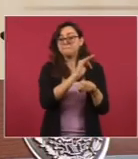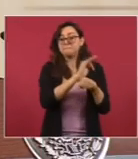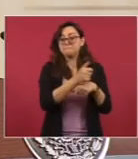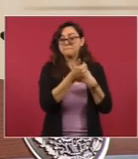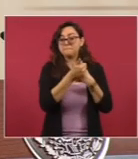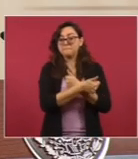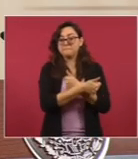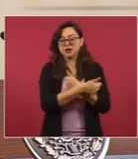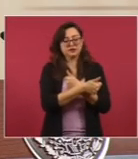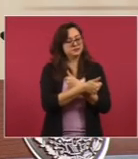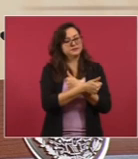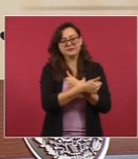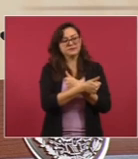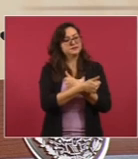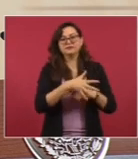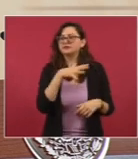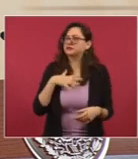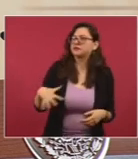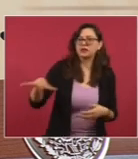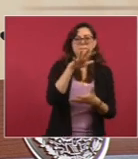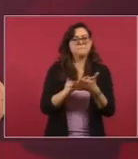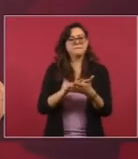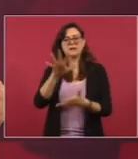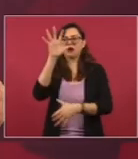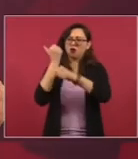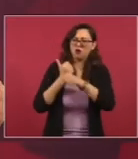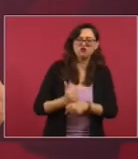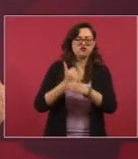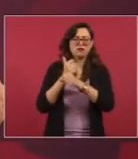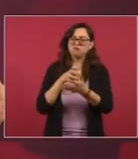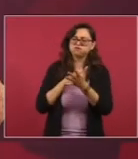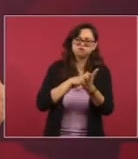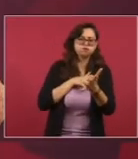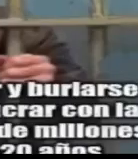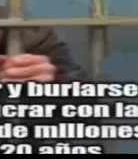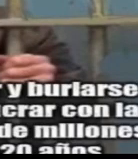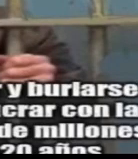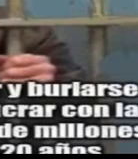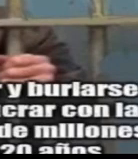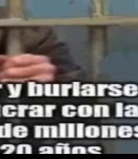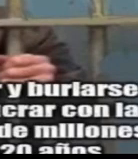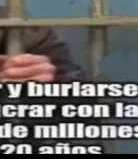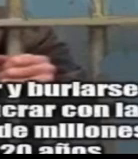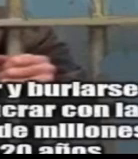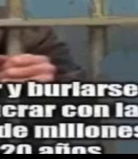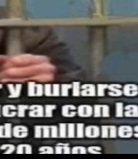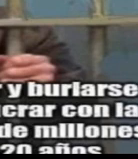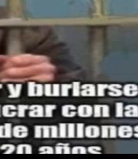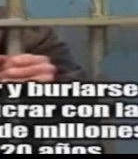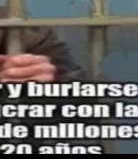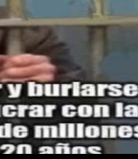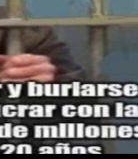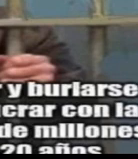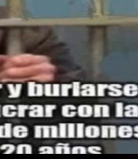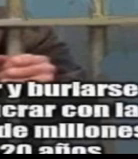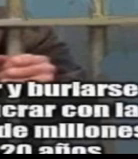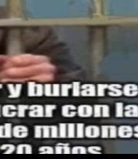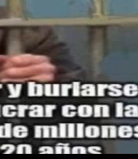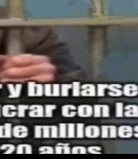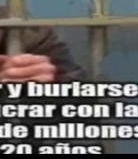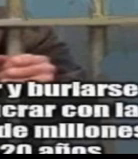de unos cuantos a costa del sufrimiento de miles de millones de seres humanos da una sensación de